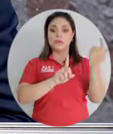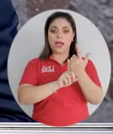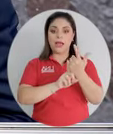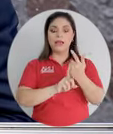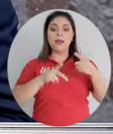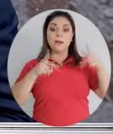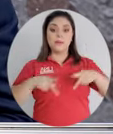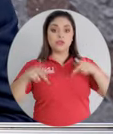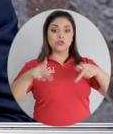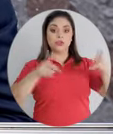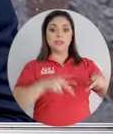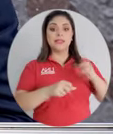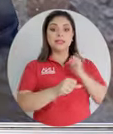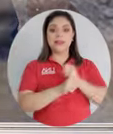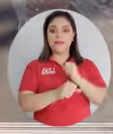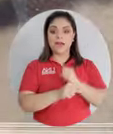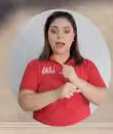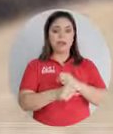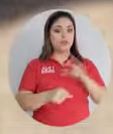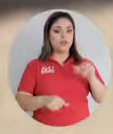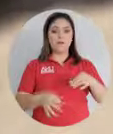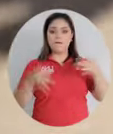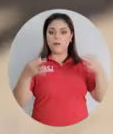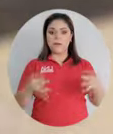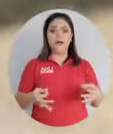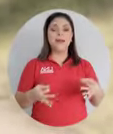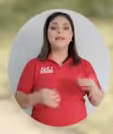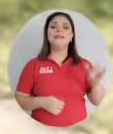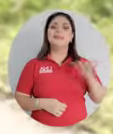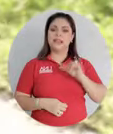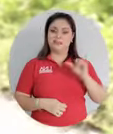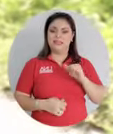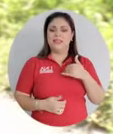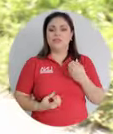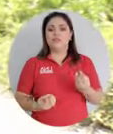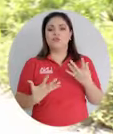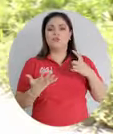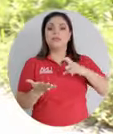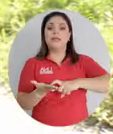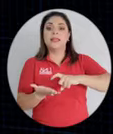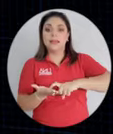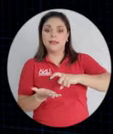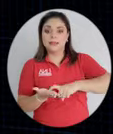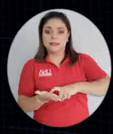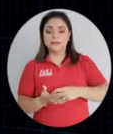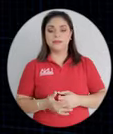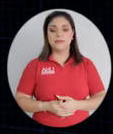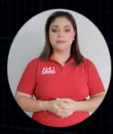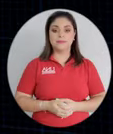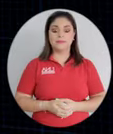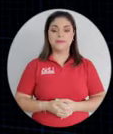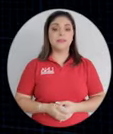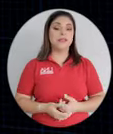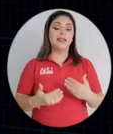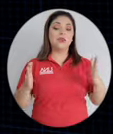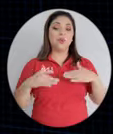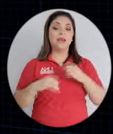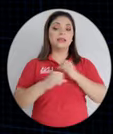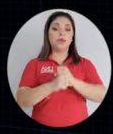social. Las personas que se desempeñan en el sector informal también tienen una serie de dependientes